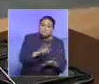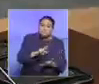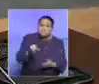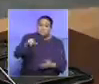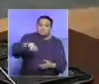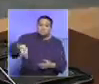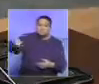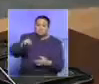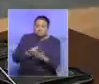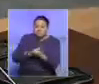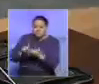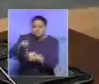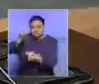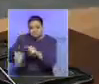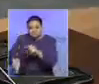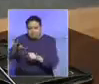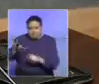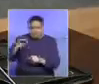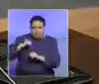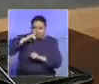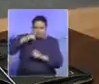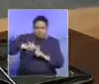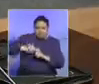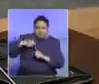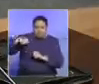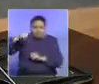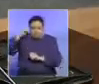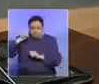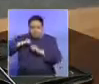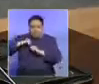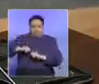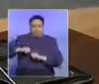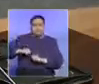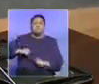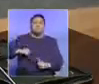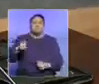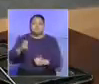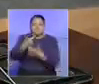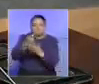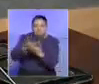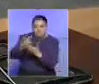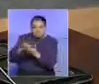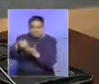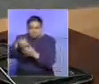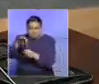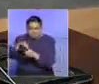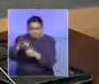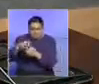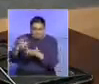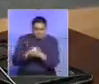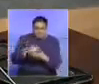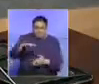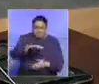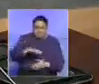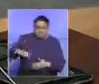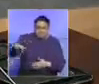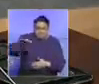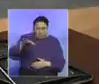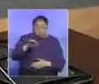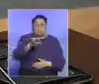el goce de sus derechos a ser votadas en su vertiente de ejercicio del cargo a las planillas que resultaron electas para venusiano carrasa y